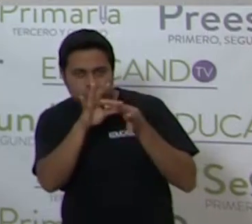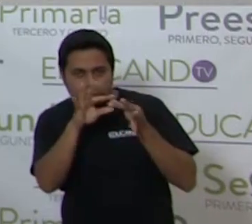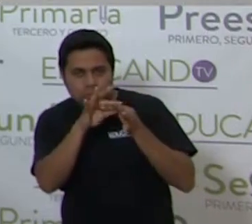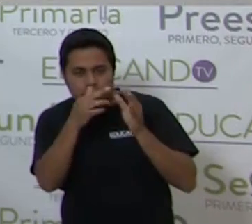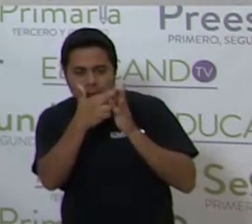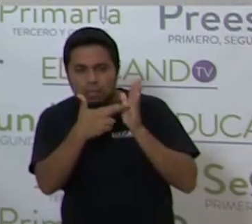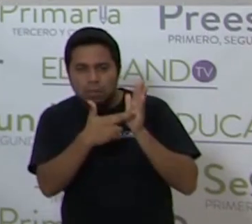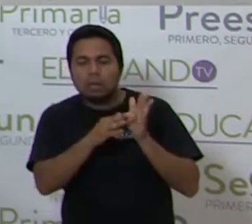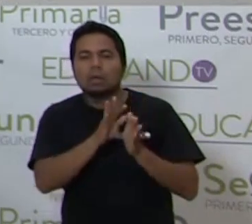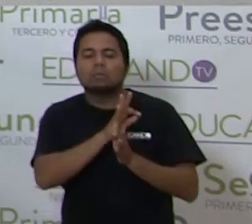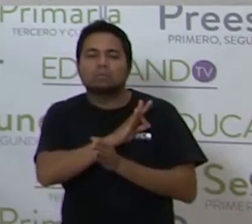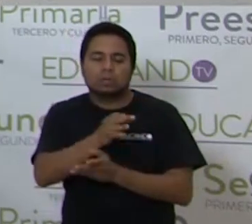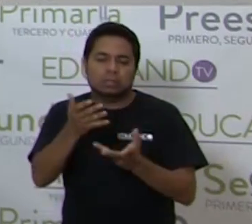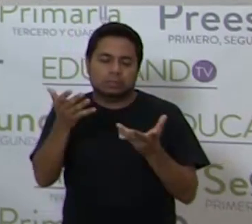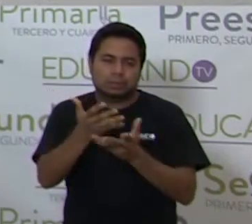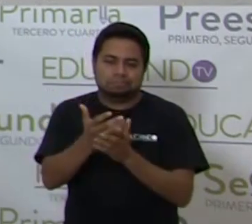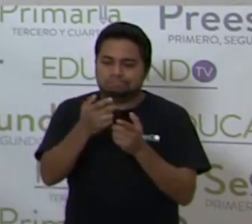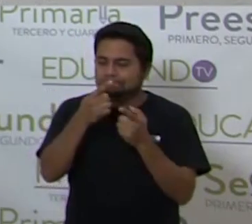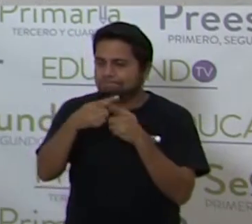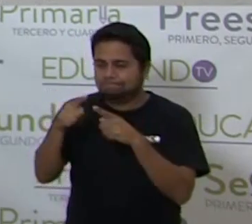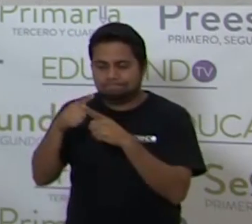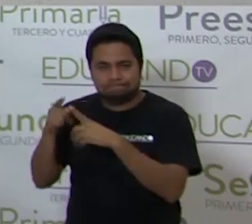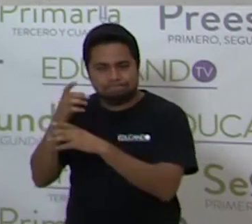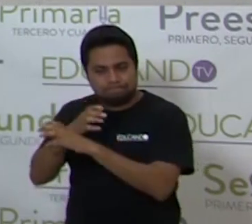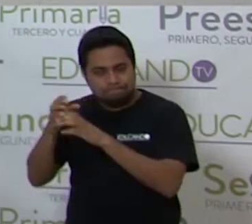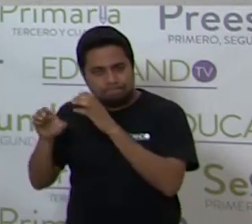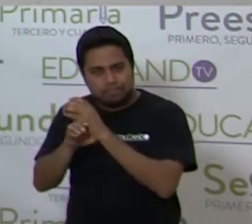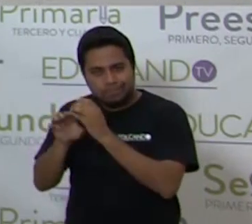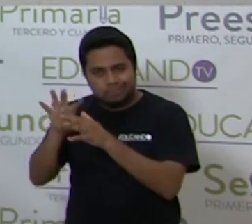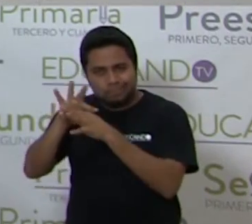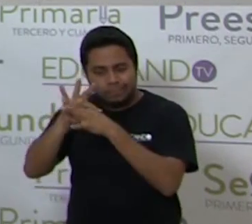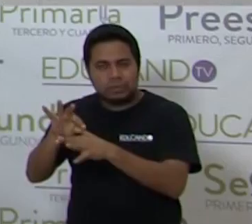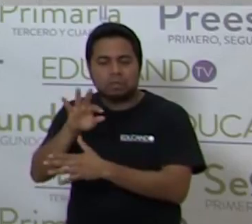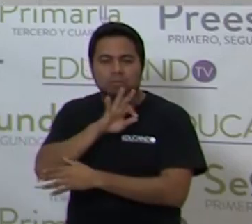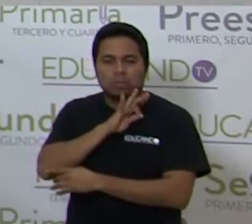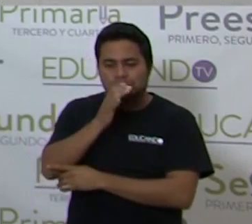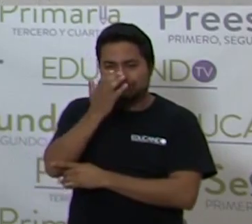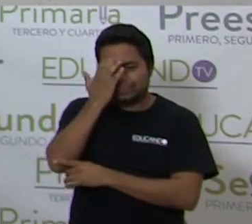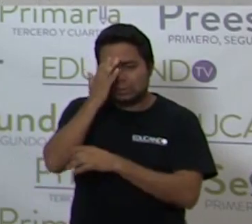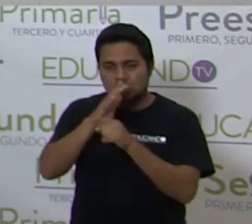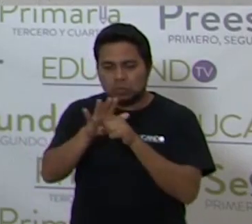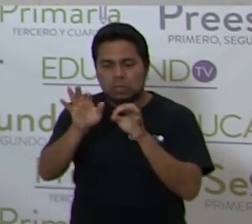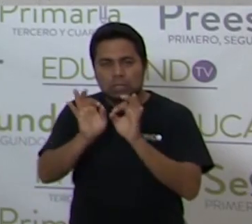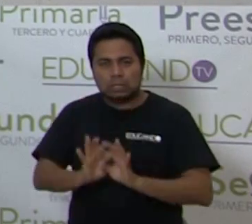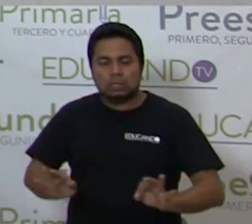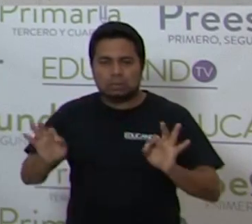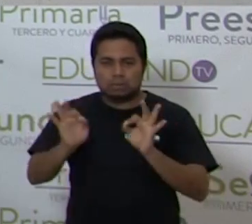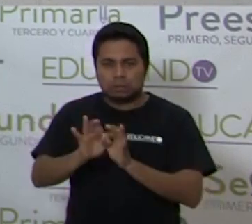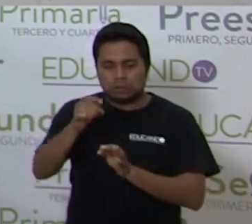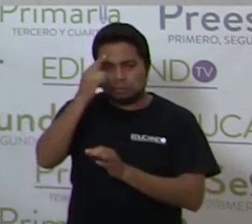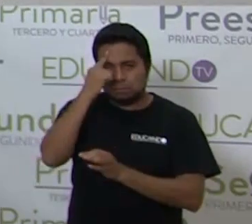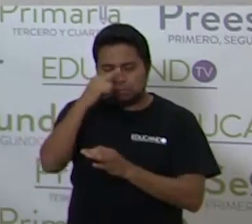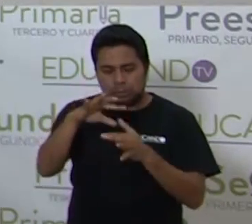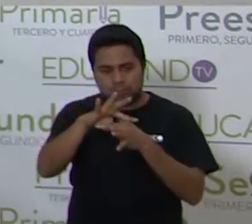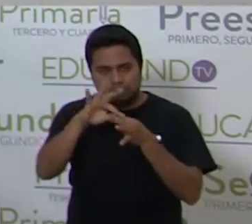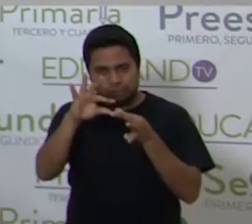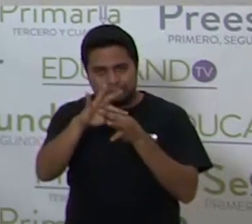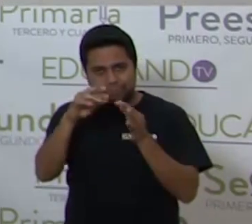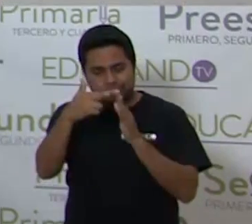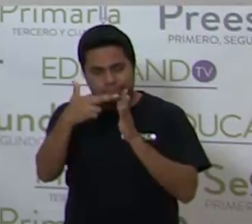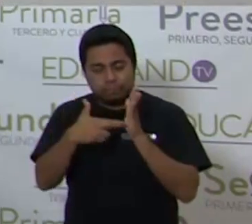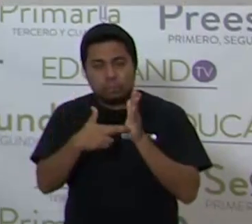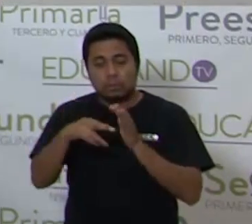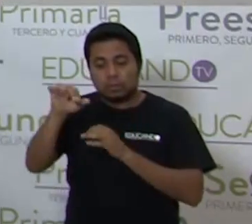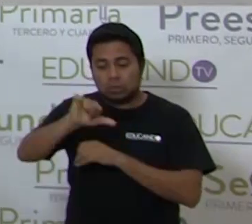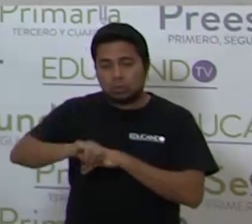tú puedas realizar dichos productos y así poder conocer la importancia de los instructivos. El día de hoy